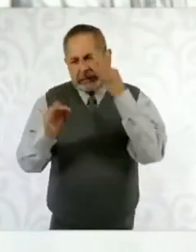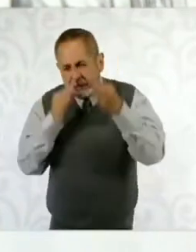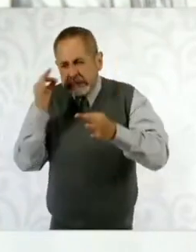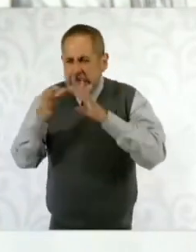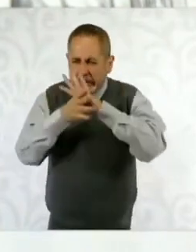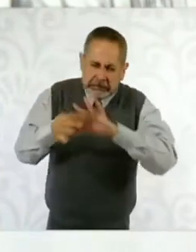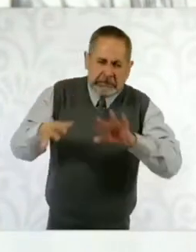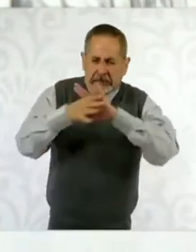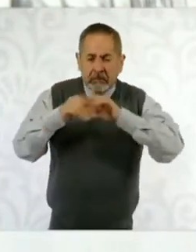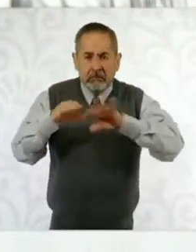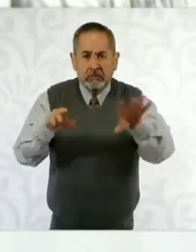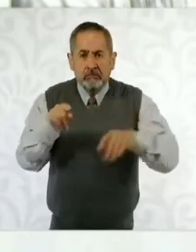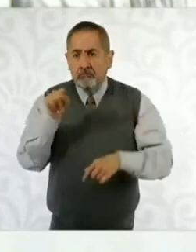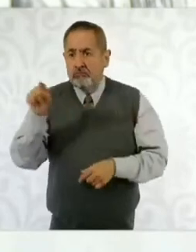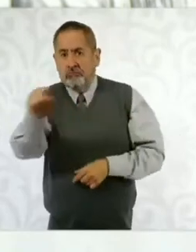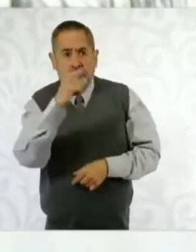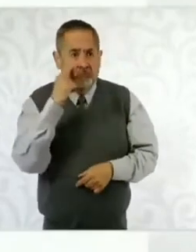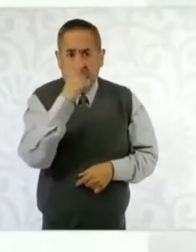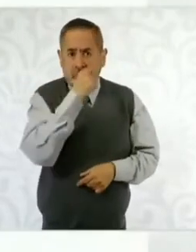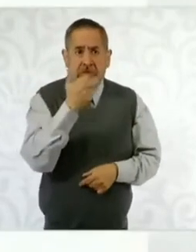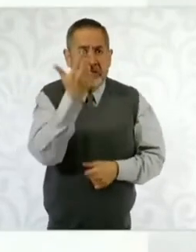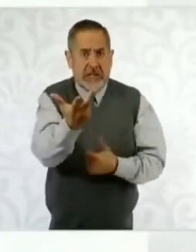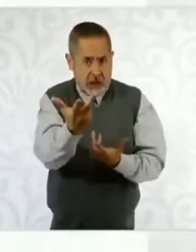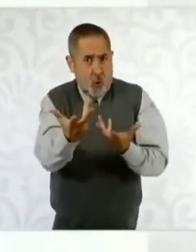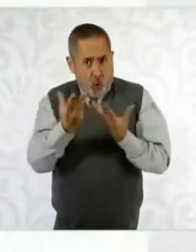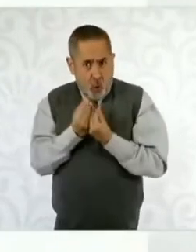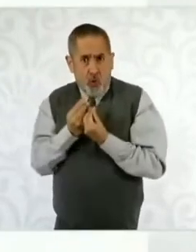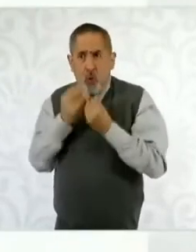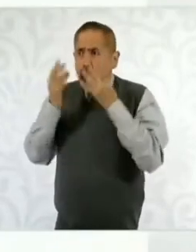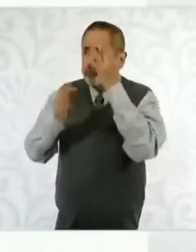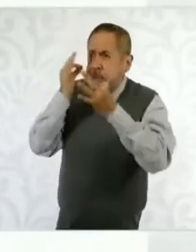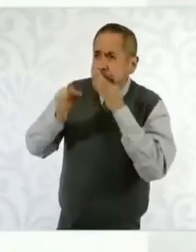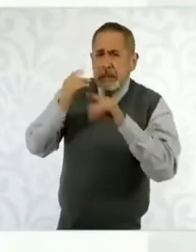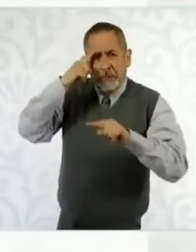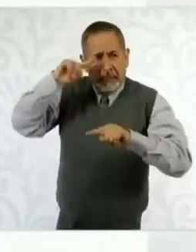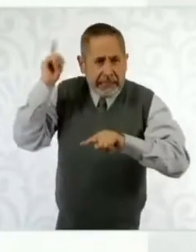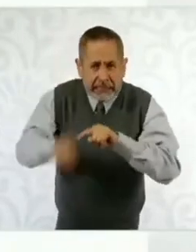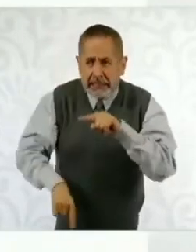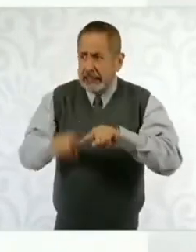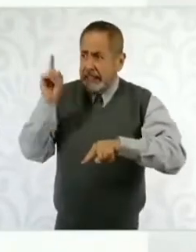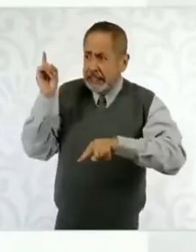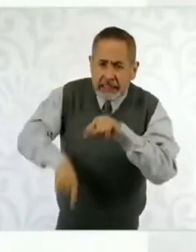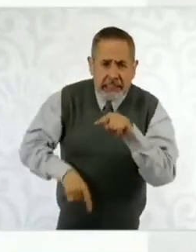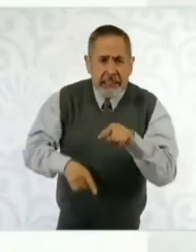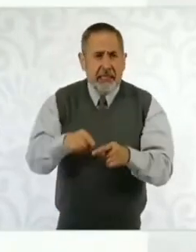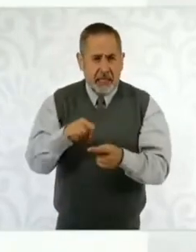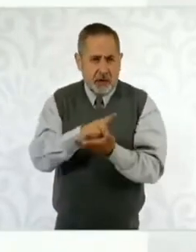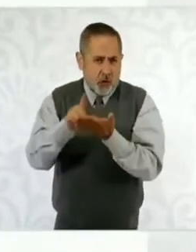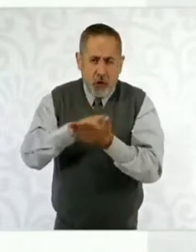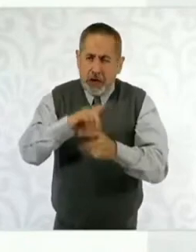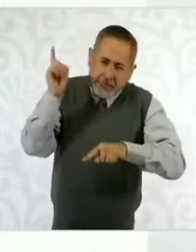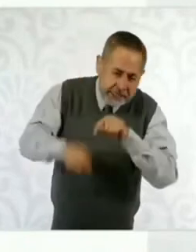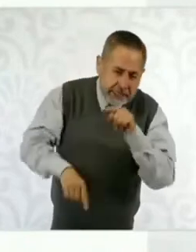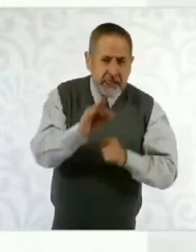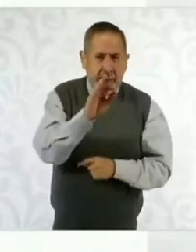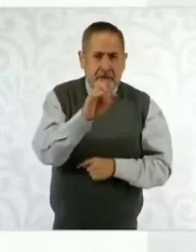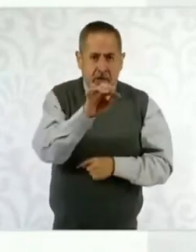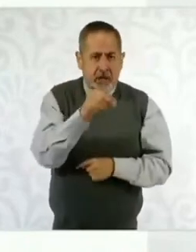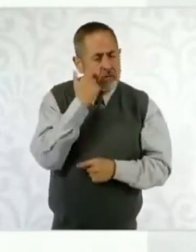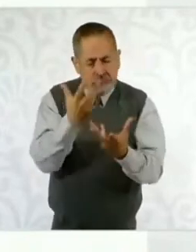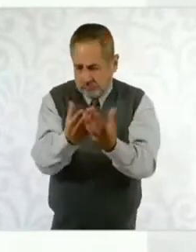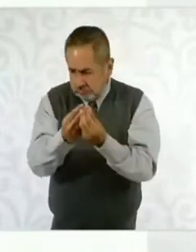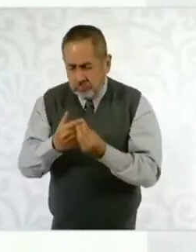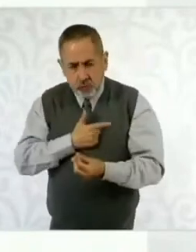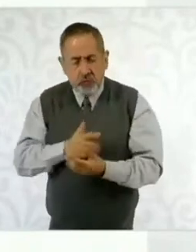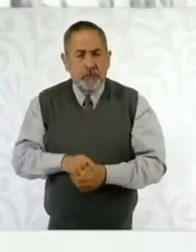aquel que quiere incorporarse a esta campaña es bienvenido, porque es muy importante que no lleguemos a esas condiciones.